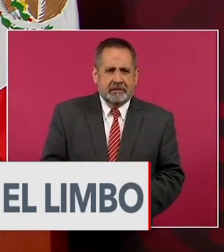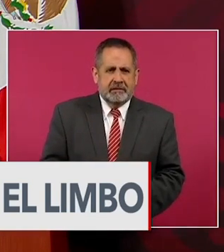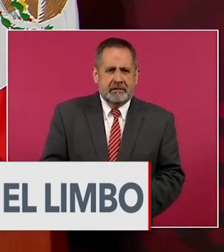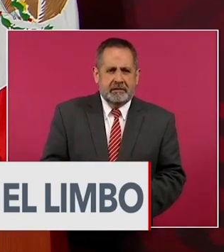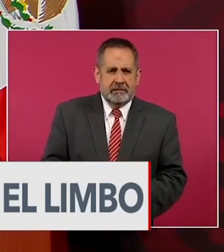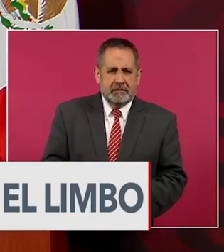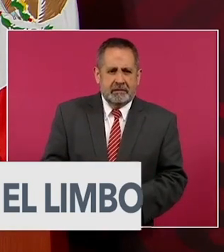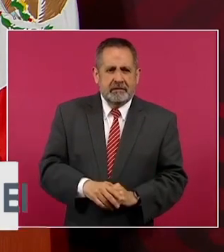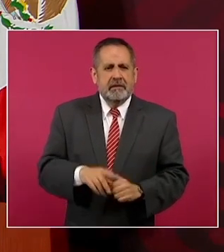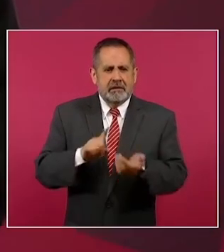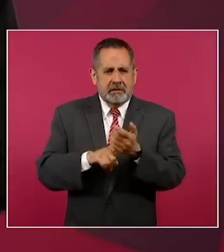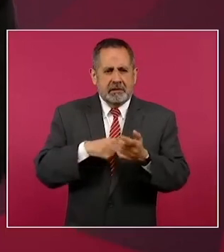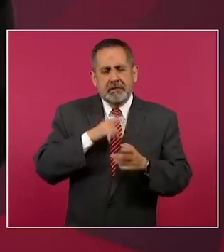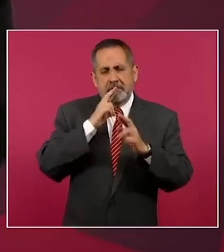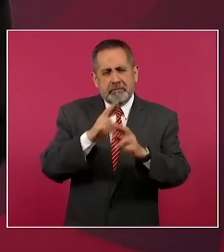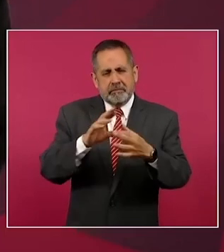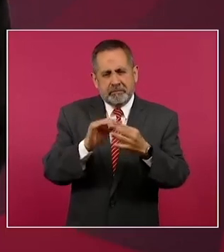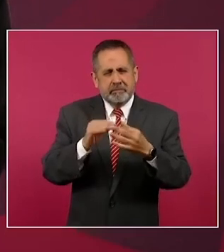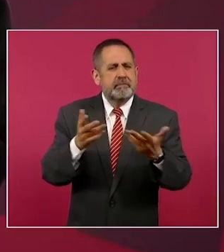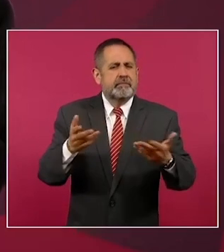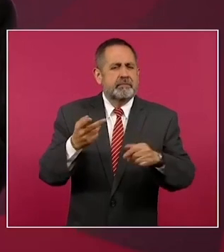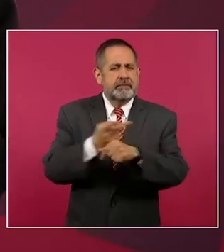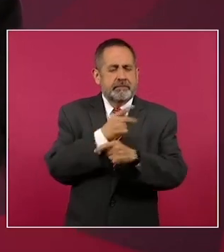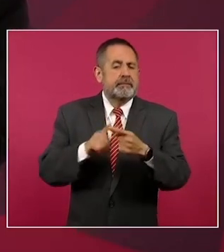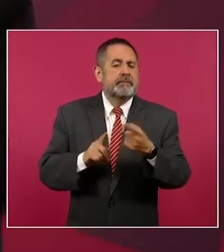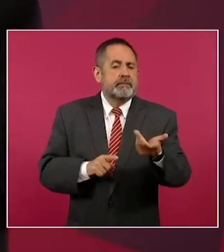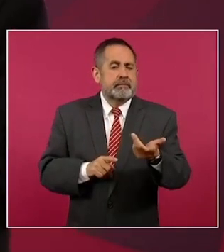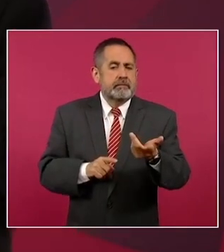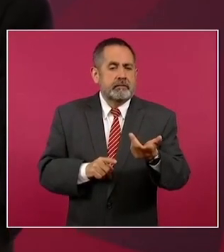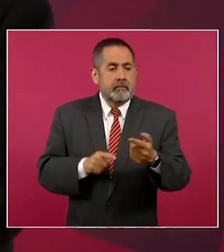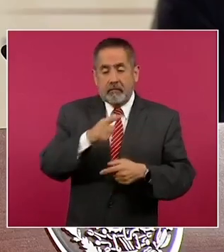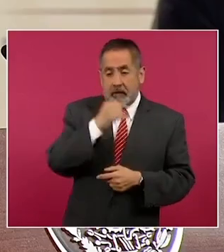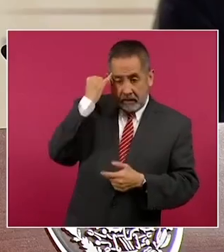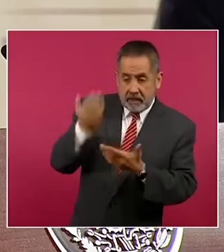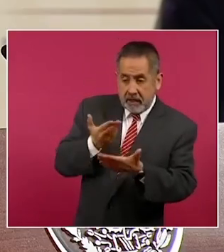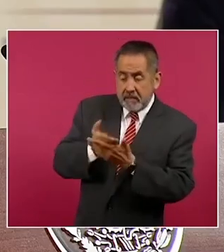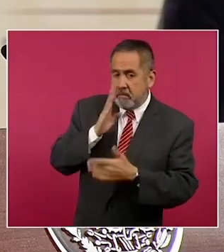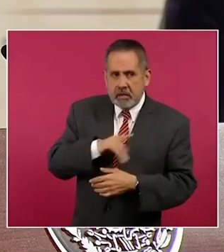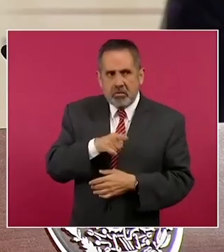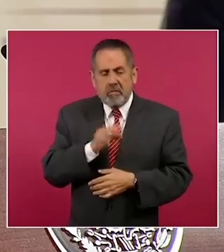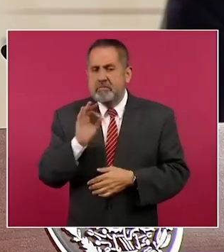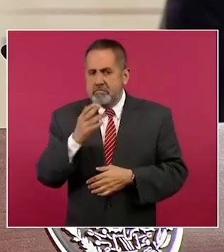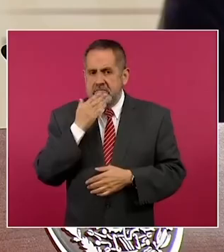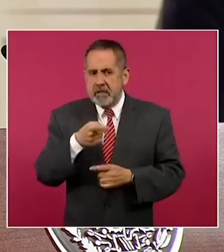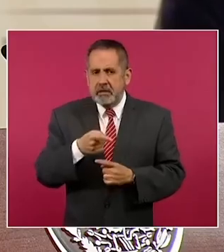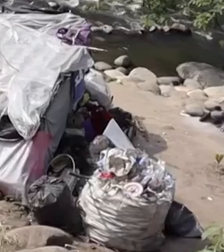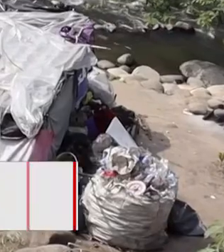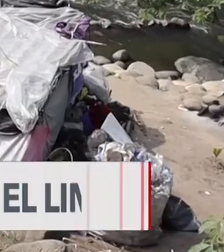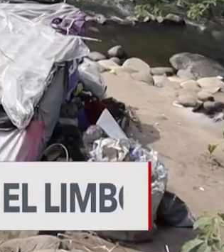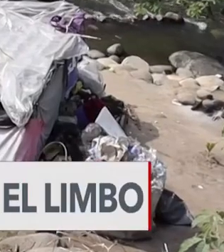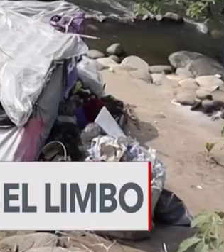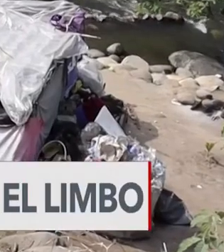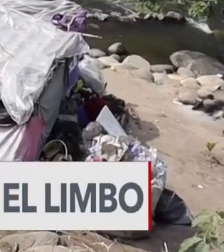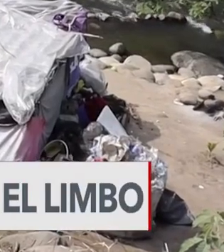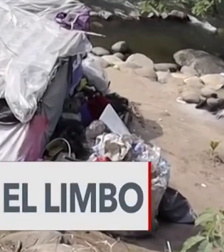hay resultados. Y lo que está planteando no está mal. Se malinterpretó.